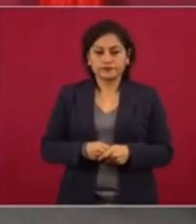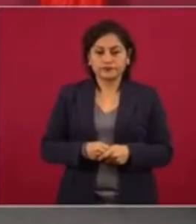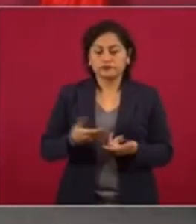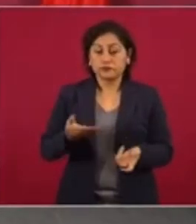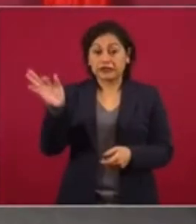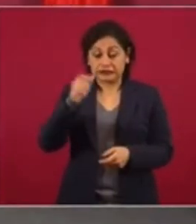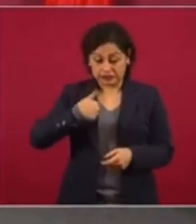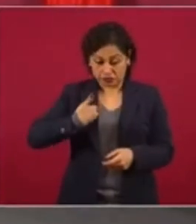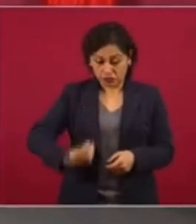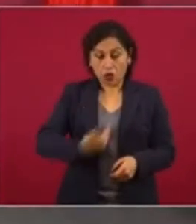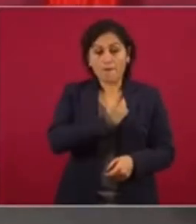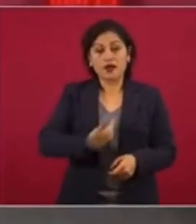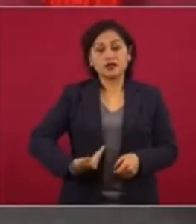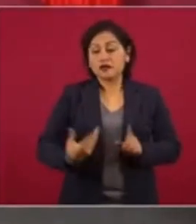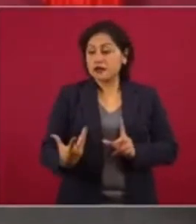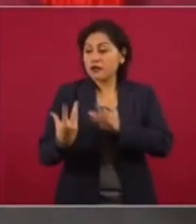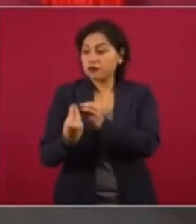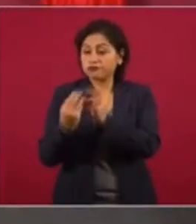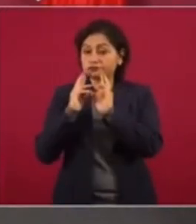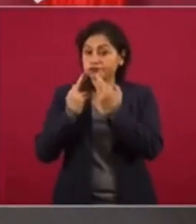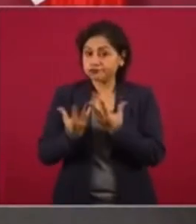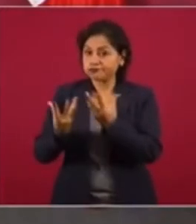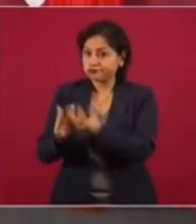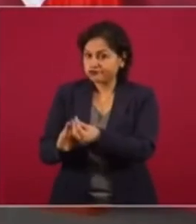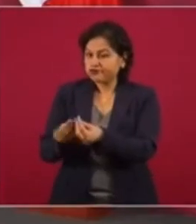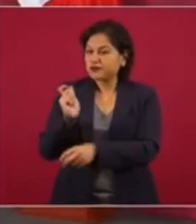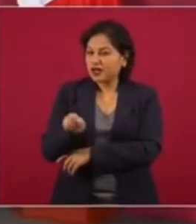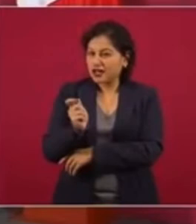investidura presidencial, que se utilice